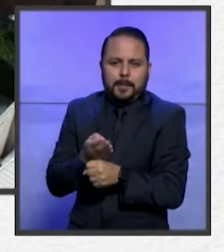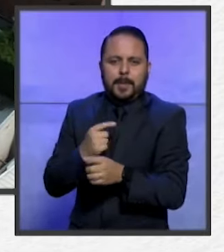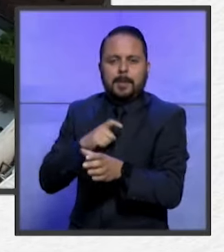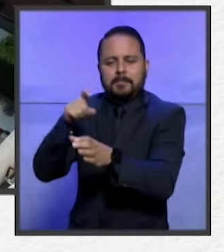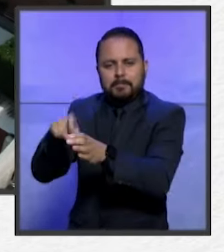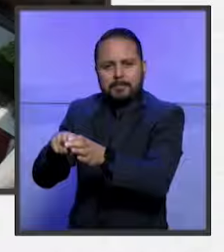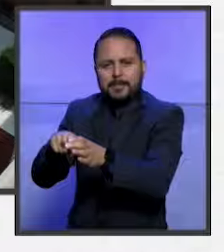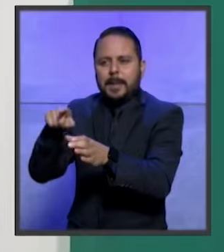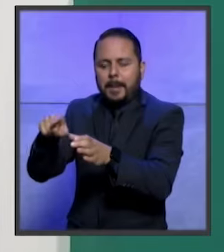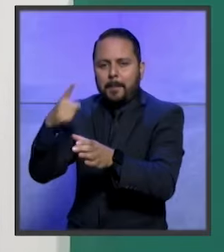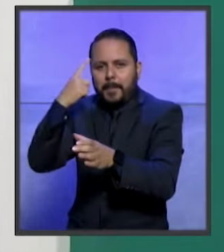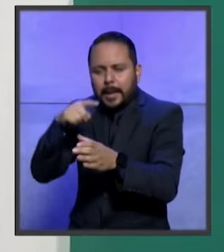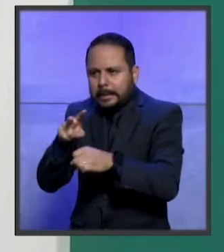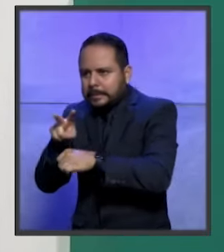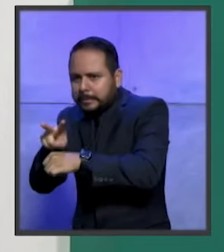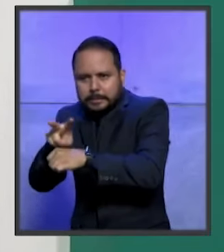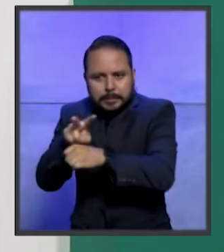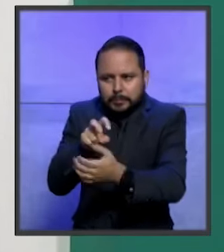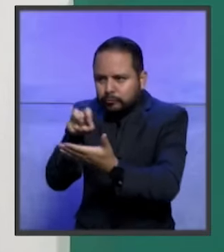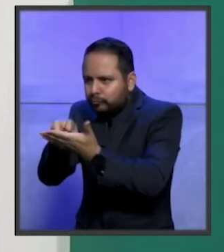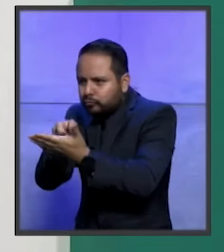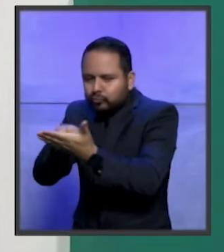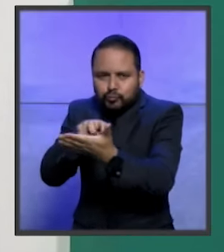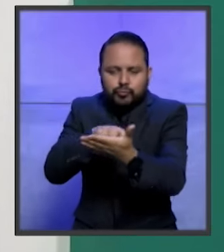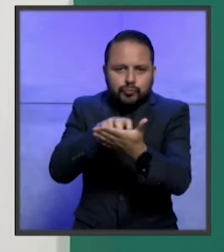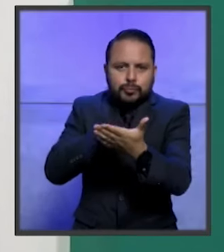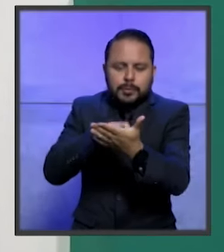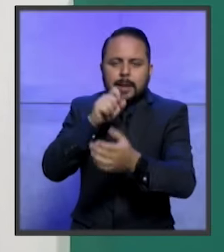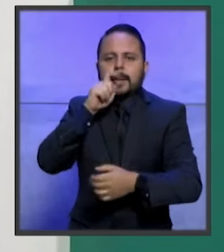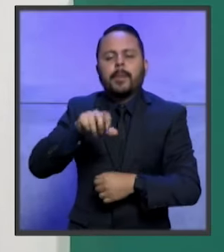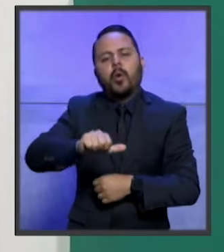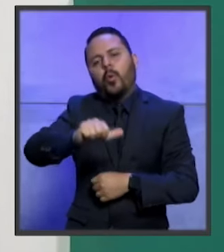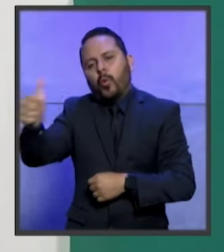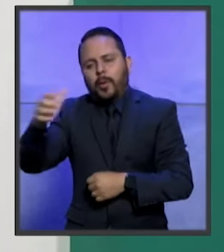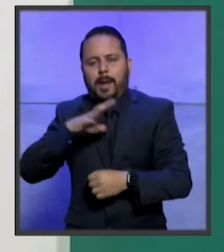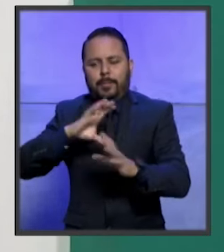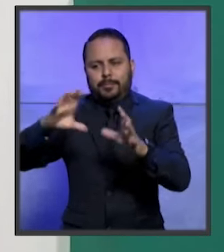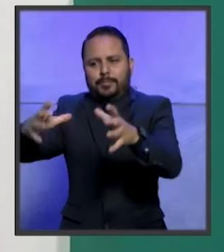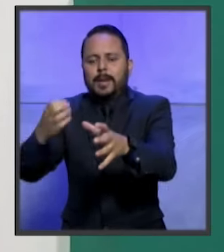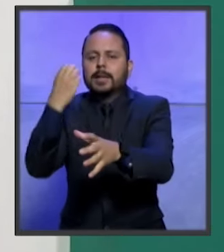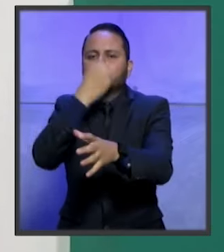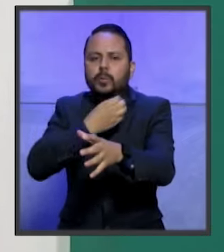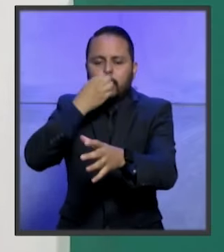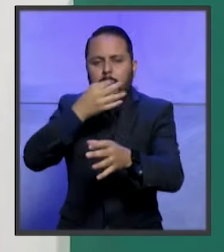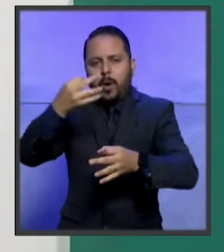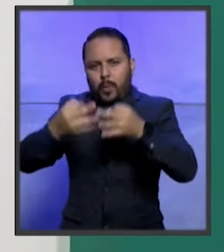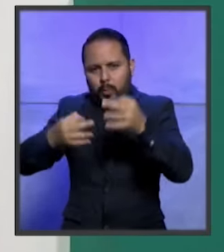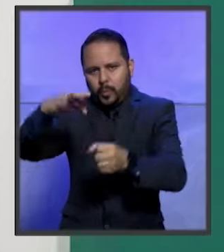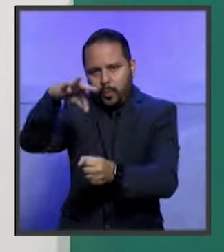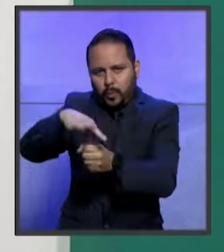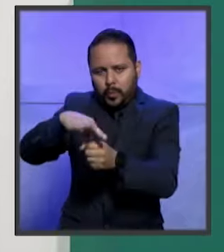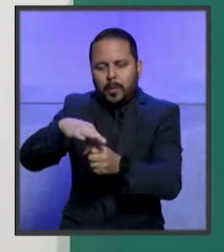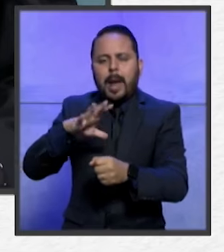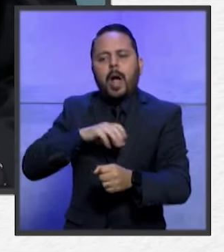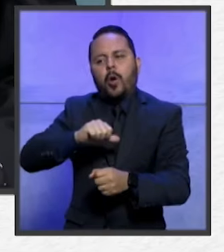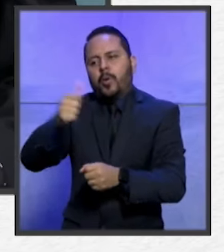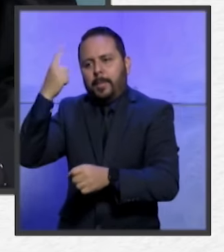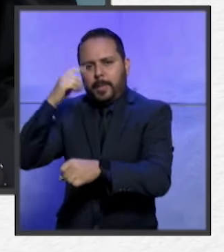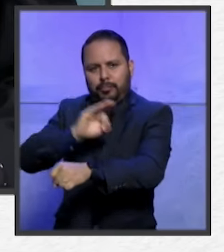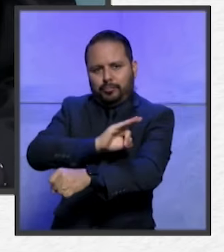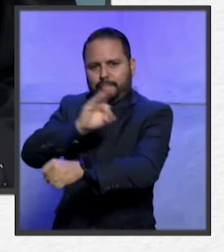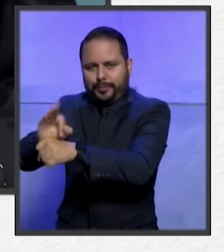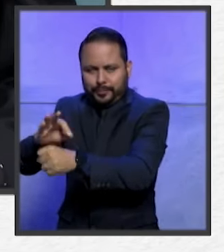al a la disciplina y vigilancia y por otra parte la escuela judicial electoral la defensoría